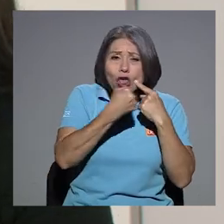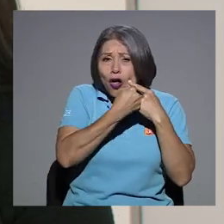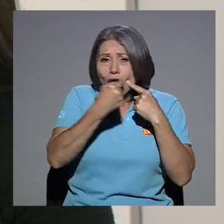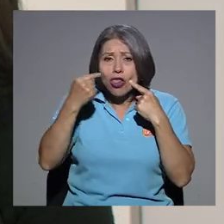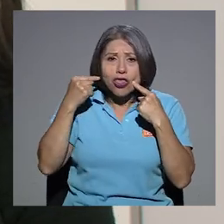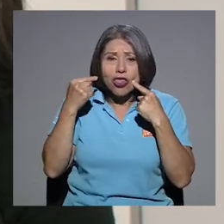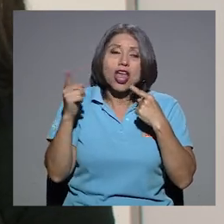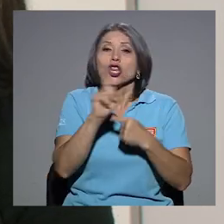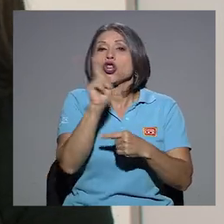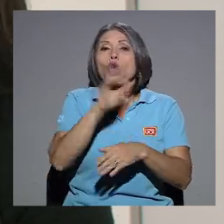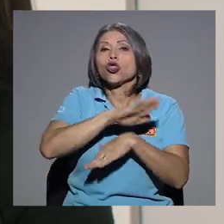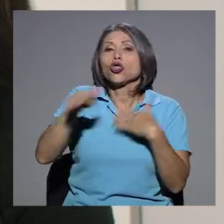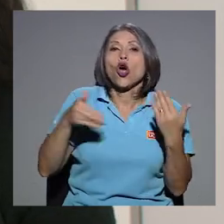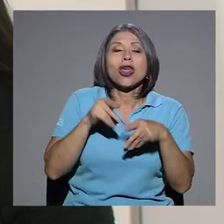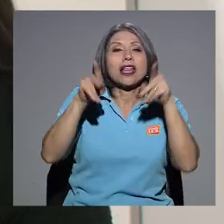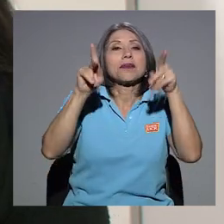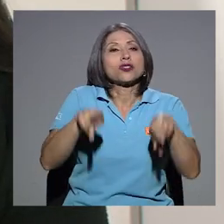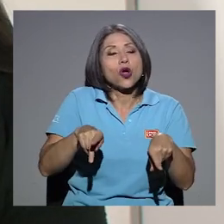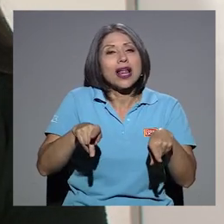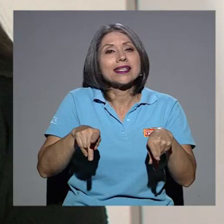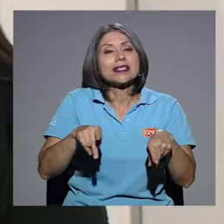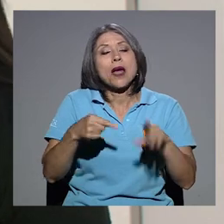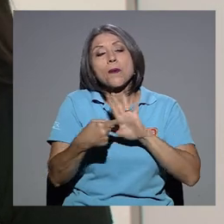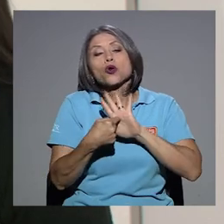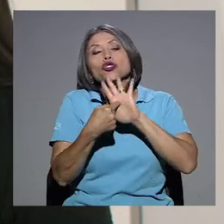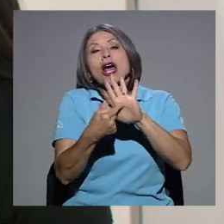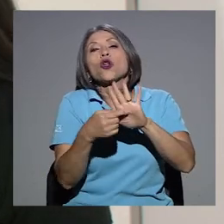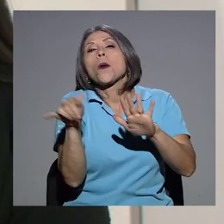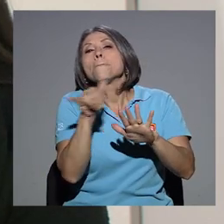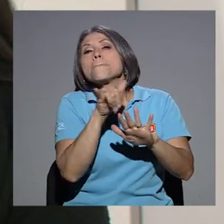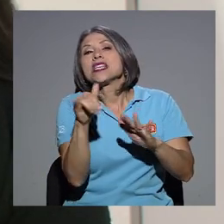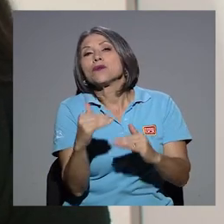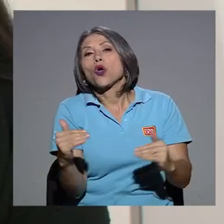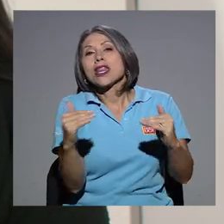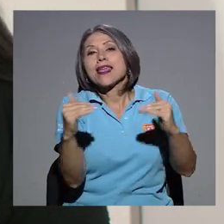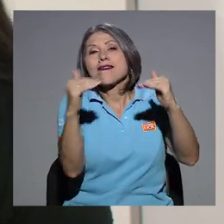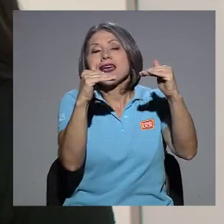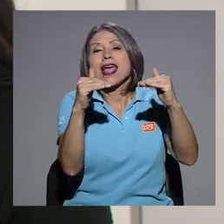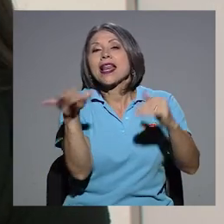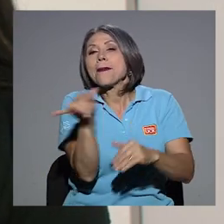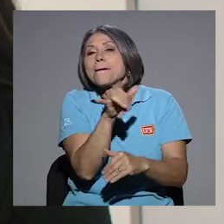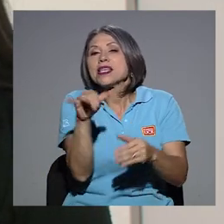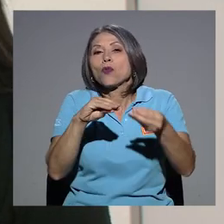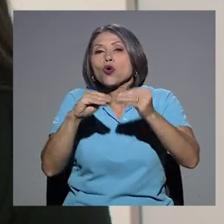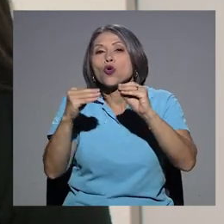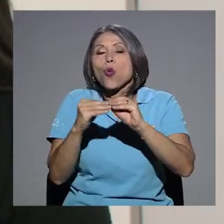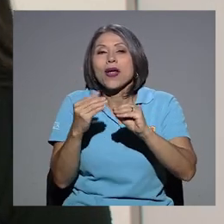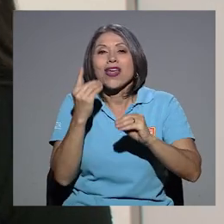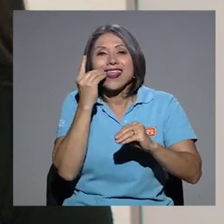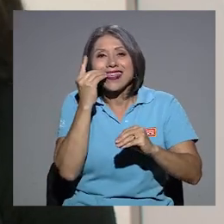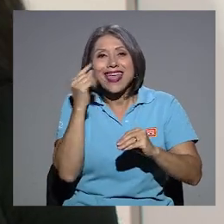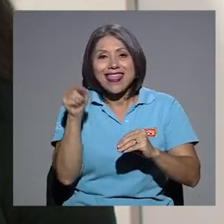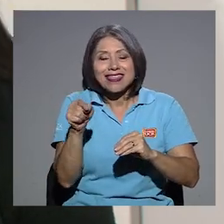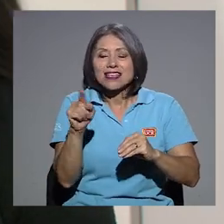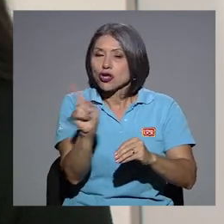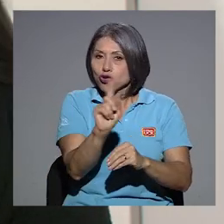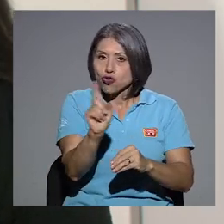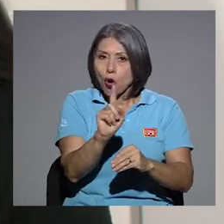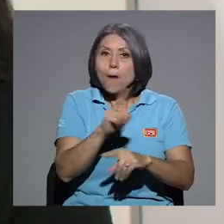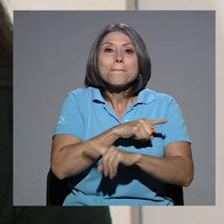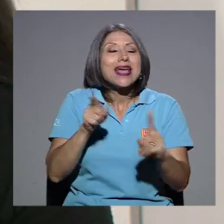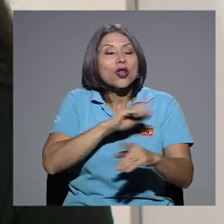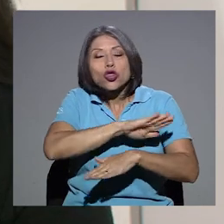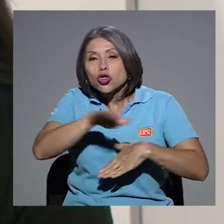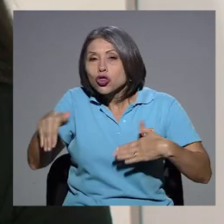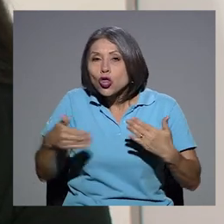estudio mostraron el mismo grado de gingivitis, ni la misma cantidad de piezas afectadas, pero sí todos